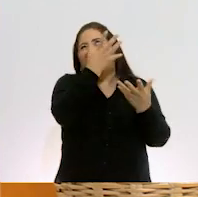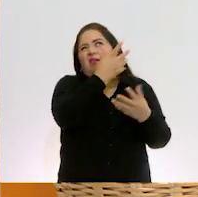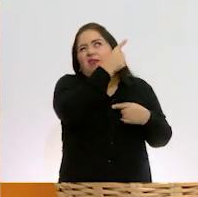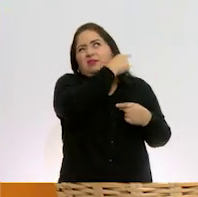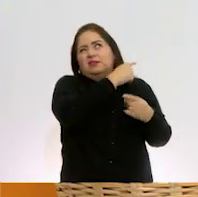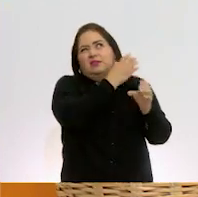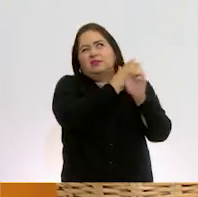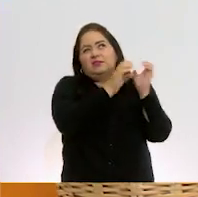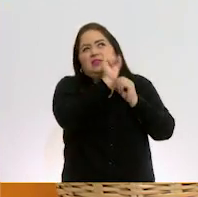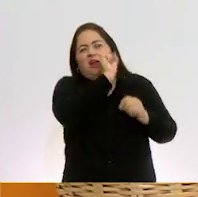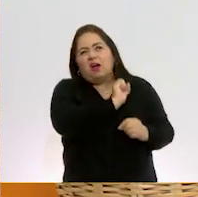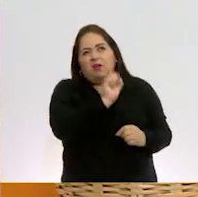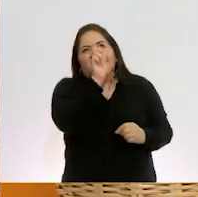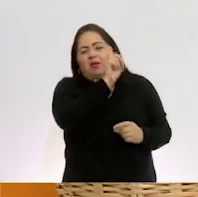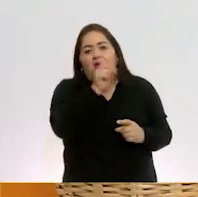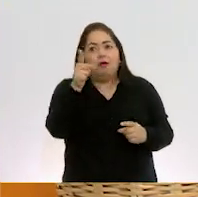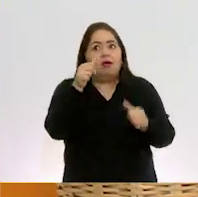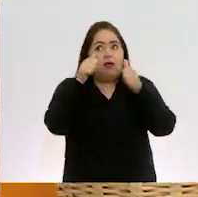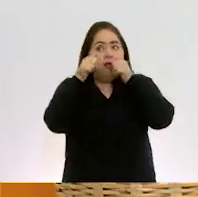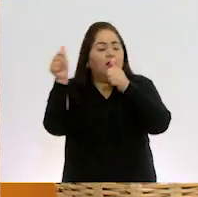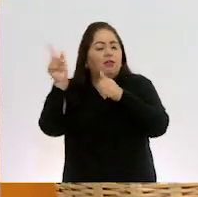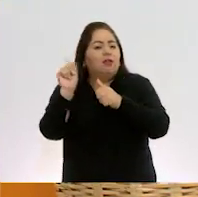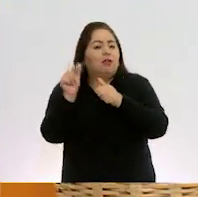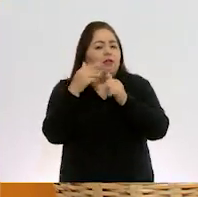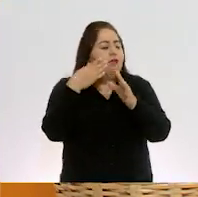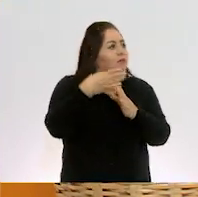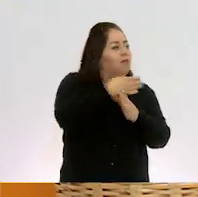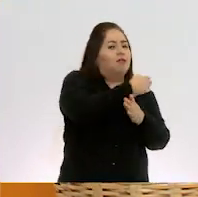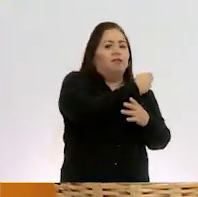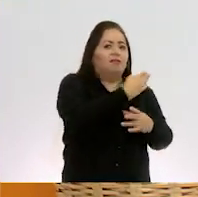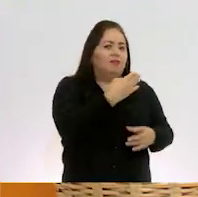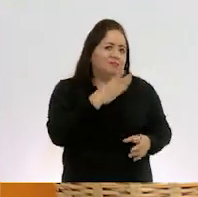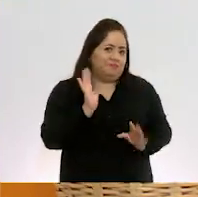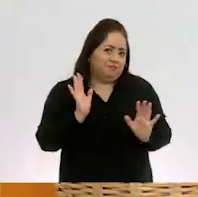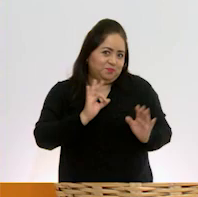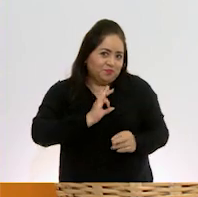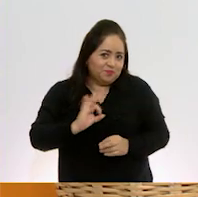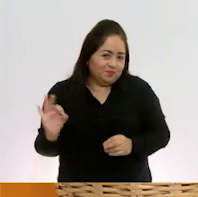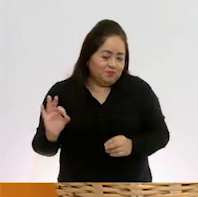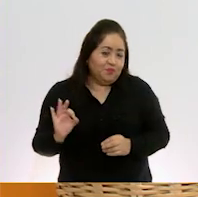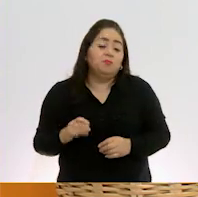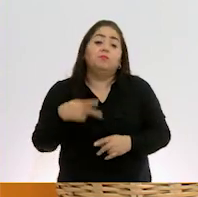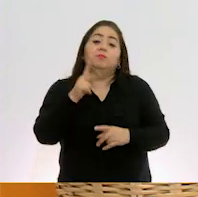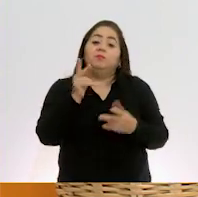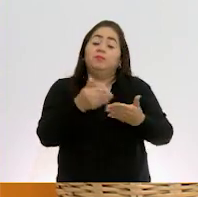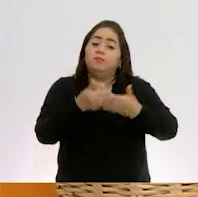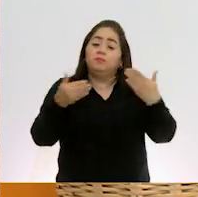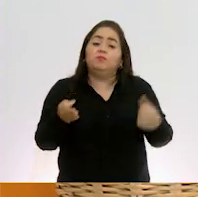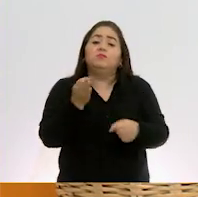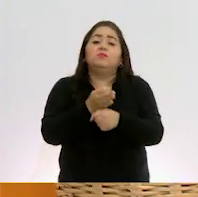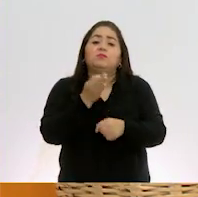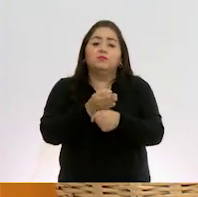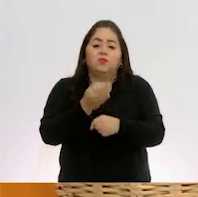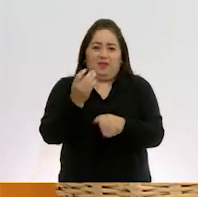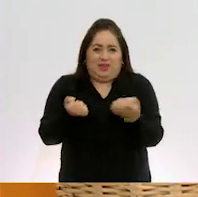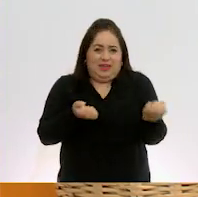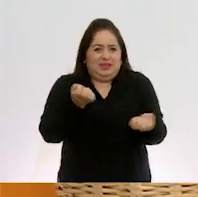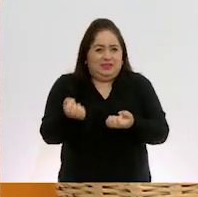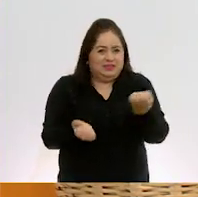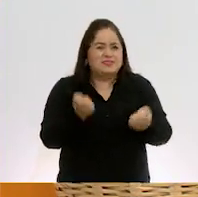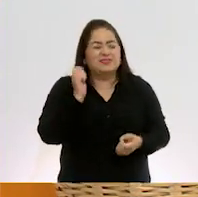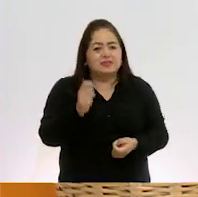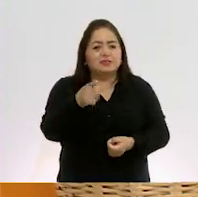hiciste el sábado y tu atención se estaba distrayendo. Lo que vamos a hacer con estos ejercicios